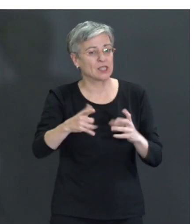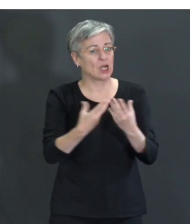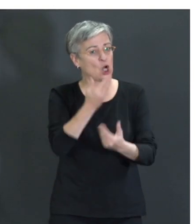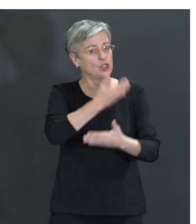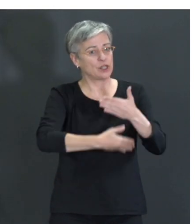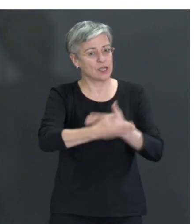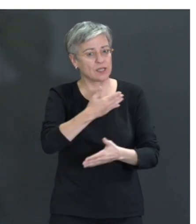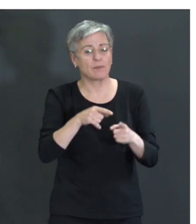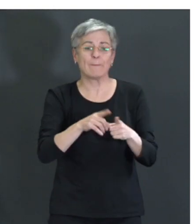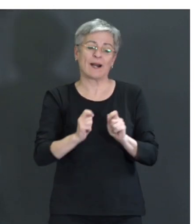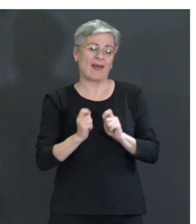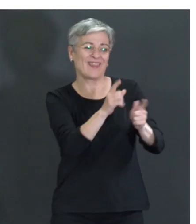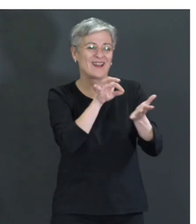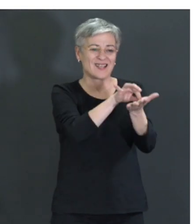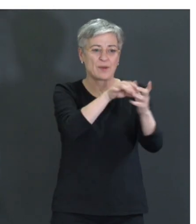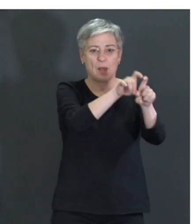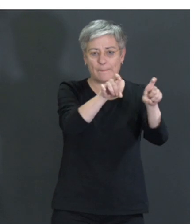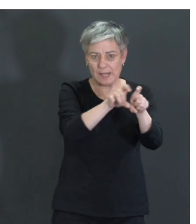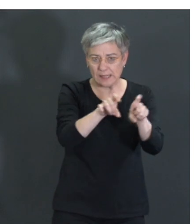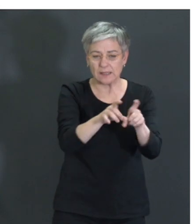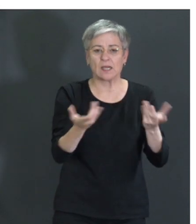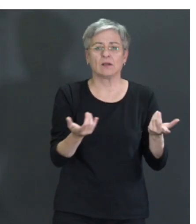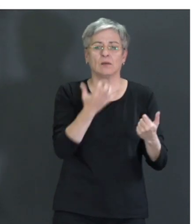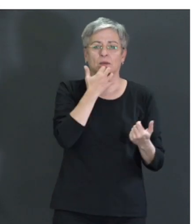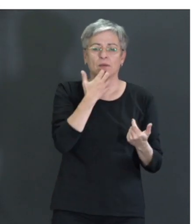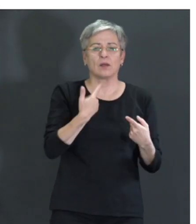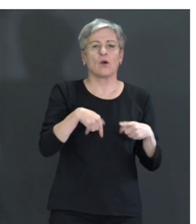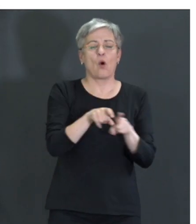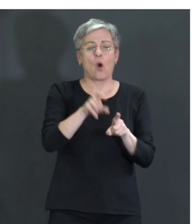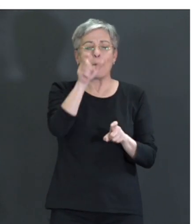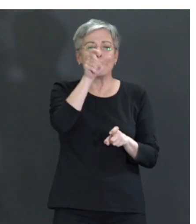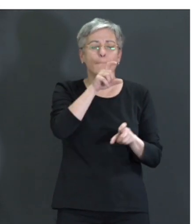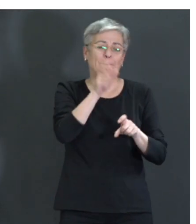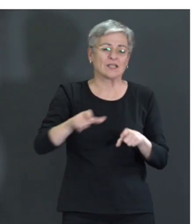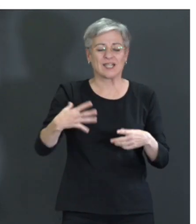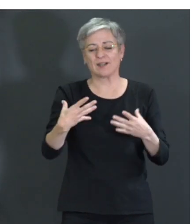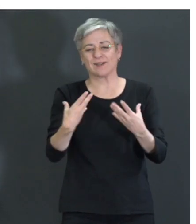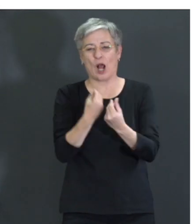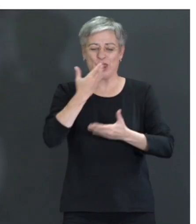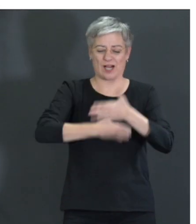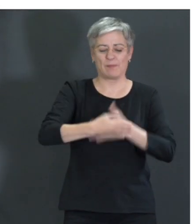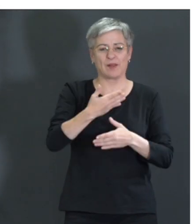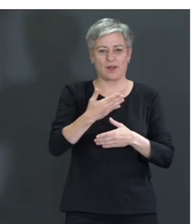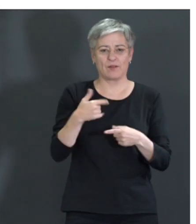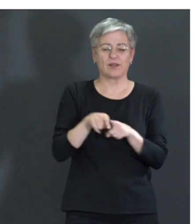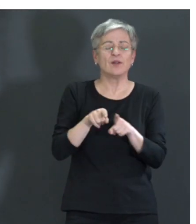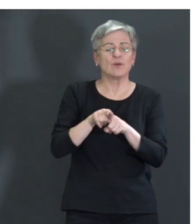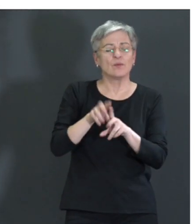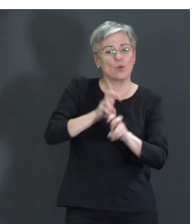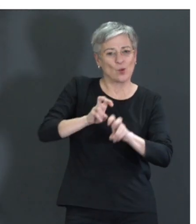tanto servicio a empresas que buscan personas con discapacidad como a personas con discapacidad que buscan empleo. También tiene un aula de